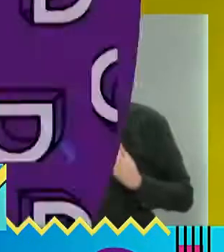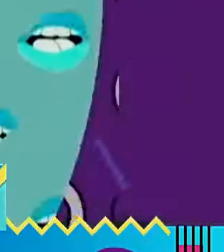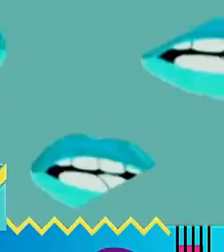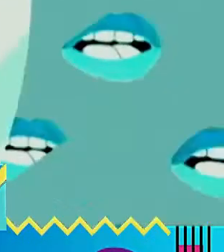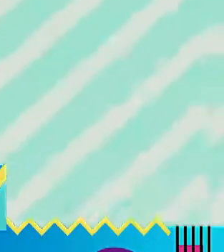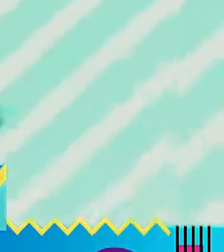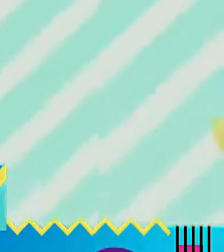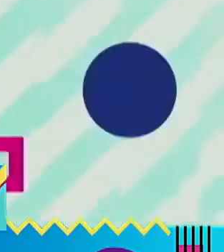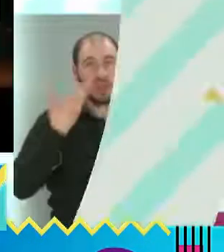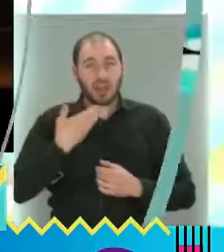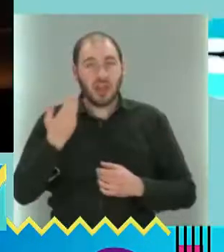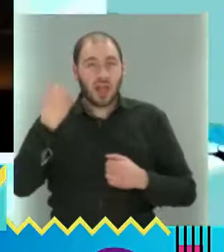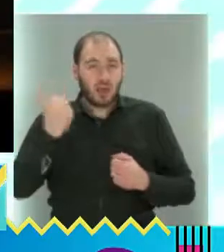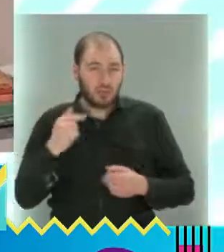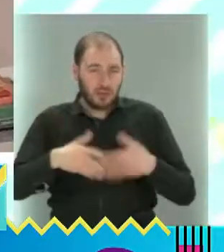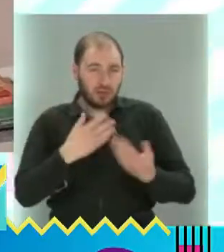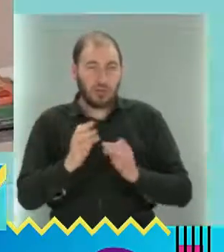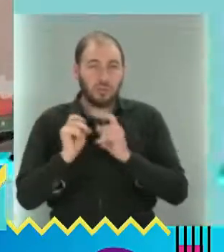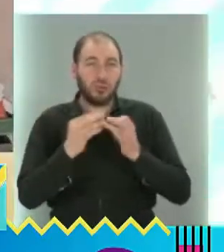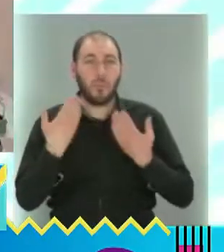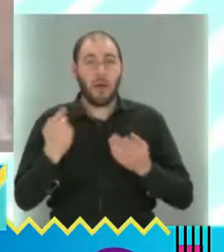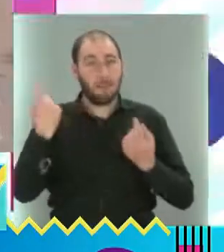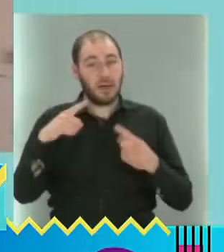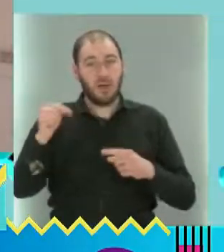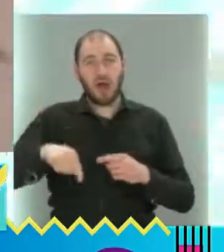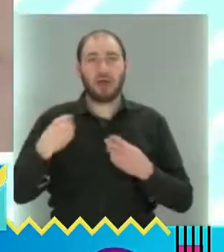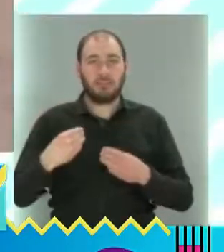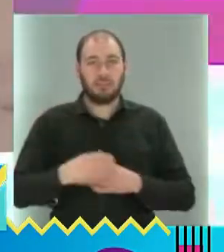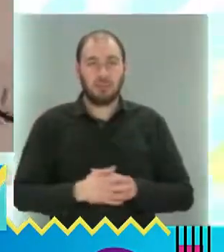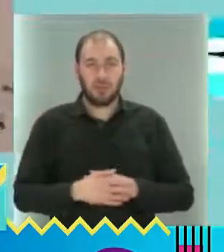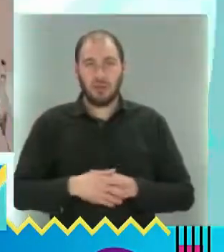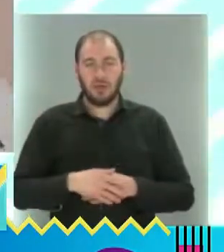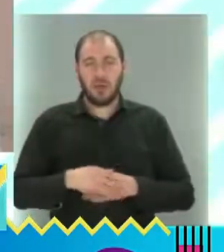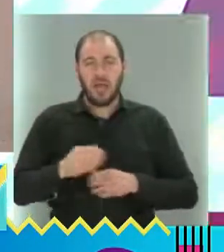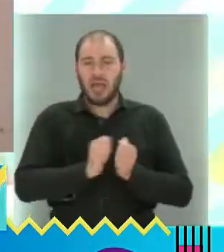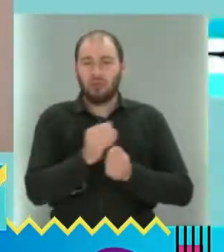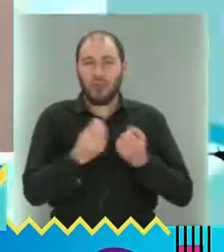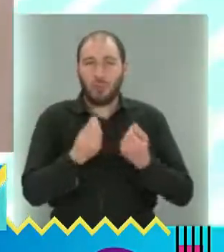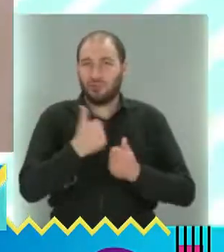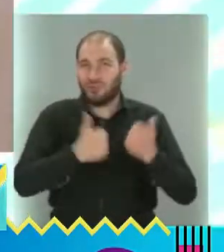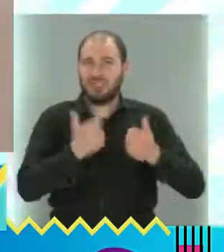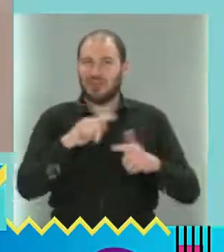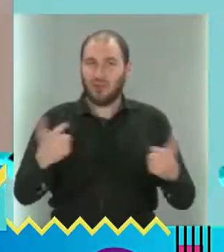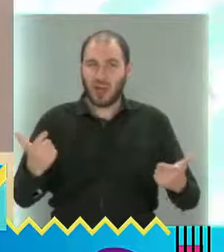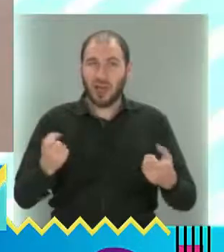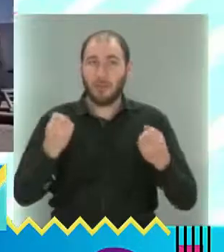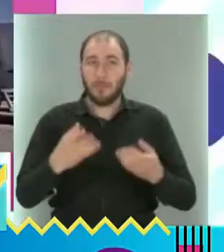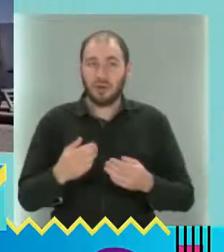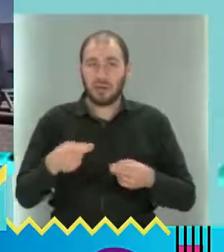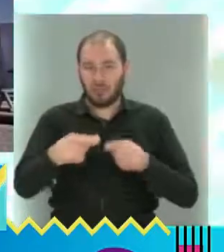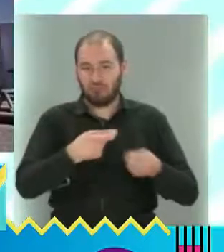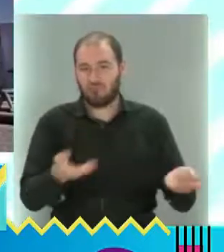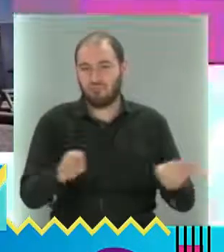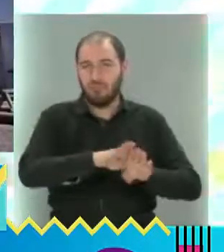teoría económica, se puede discutir, se puede ver, pero los resultados hoy día son que la mayoría de nuestras industrias no son competitivas, porque le cerramos el